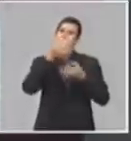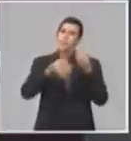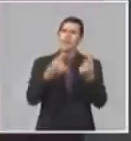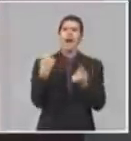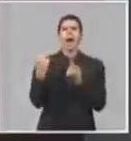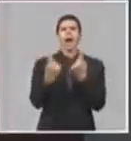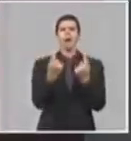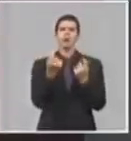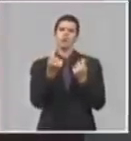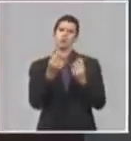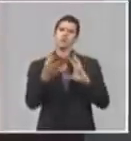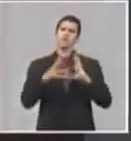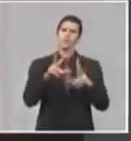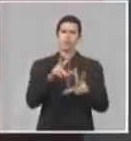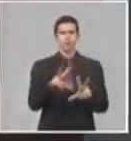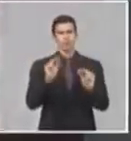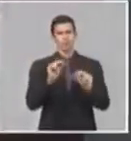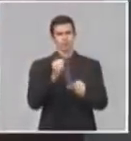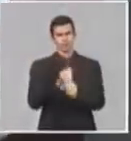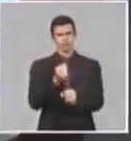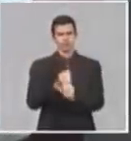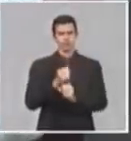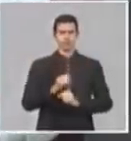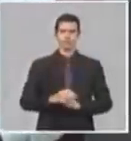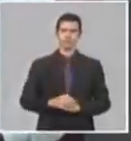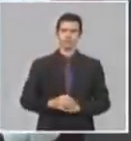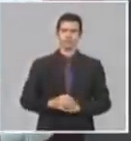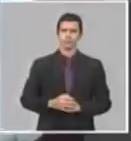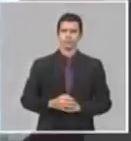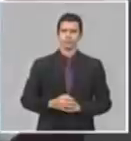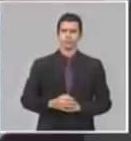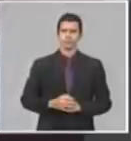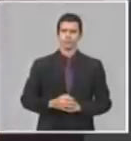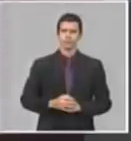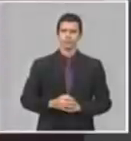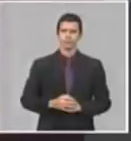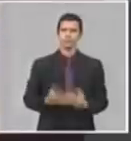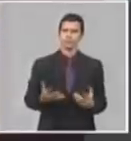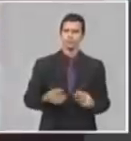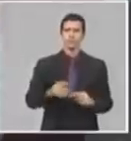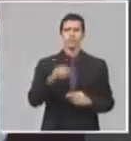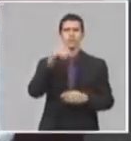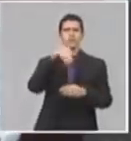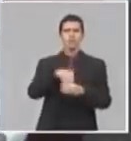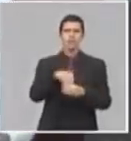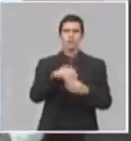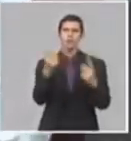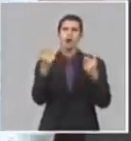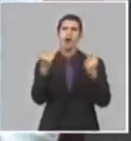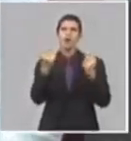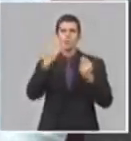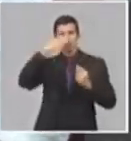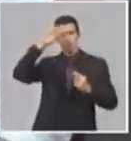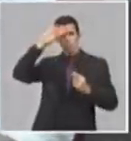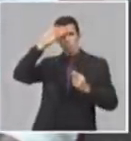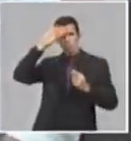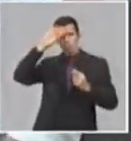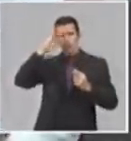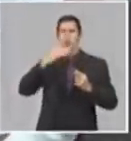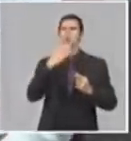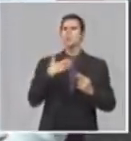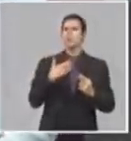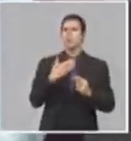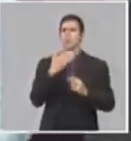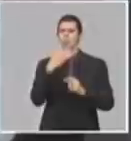inversión extranjera, como se explicó aquí, la modificación del sistema de distribución de divisas en la economía, la participación de la industria nacional